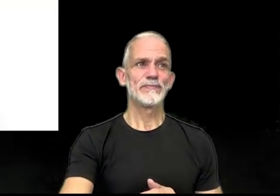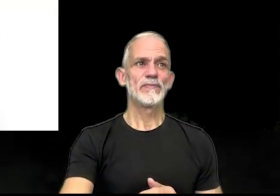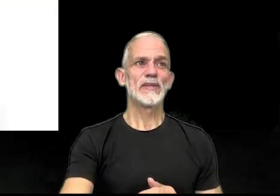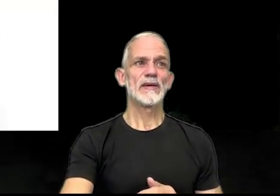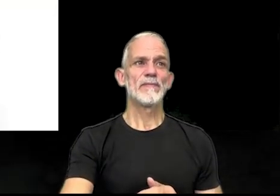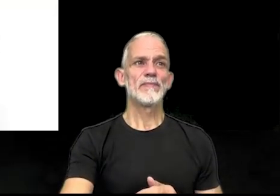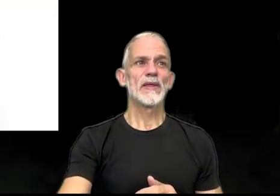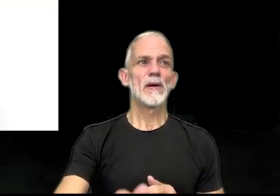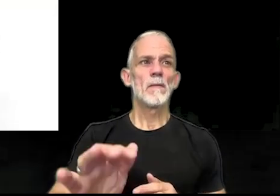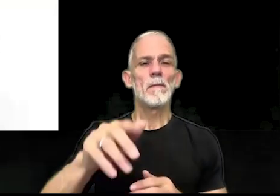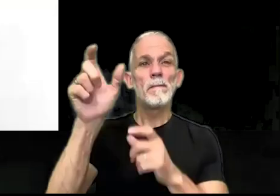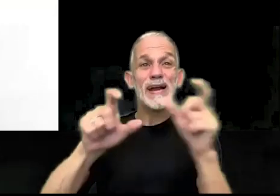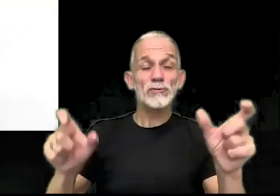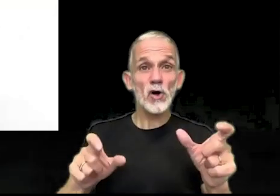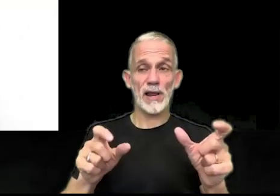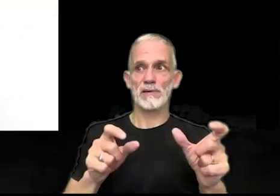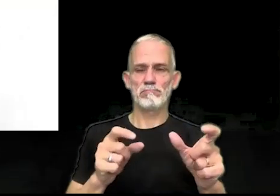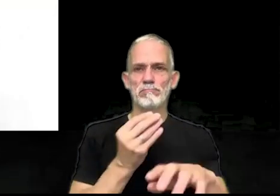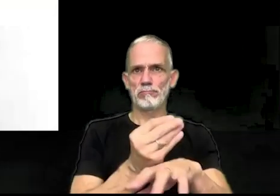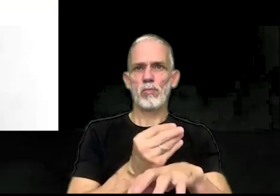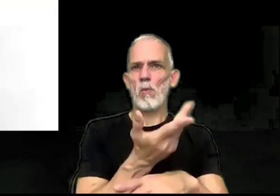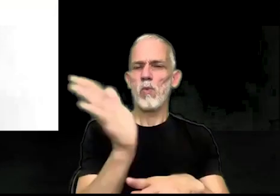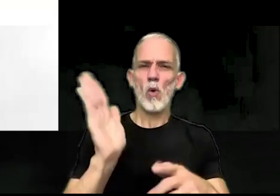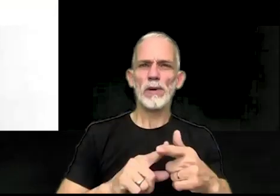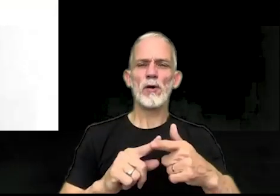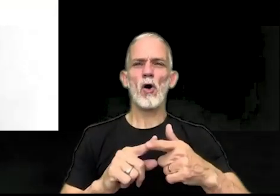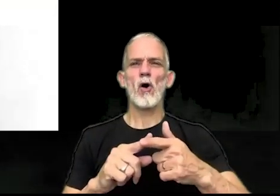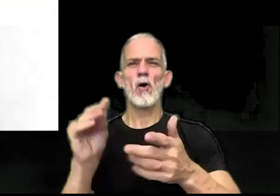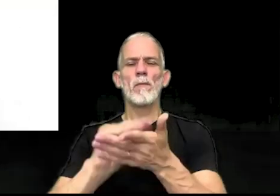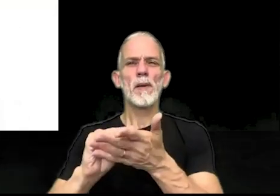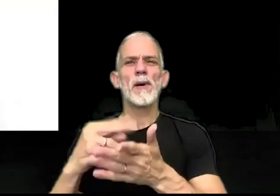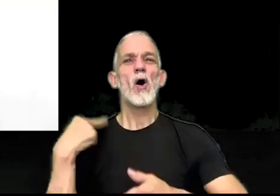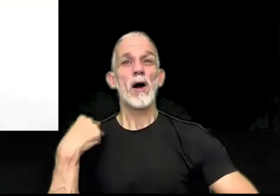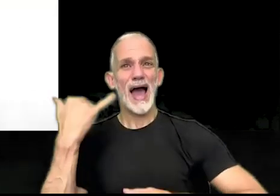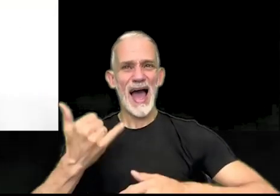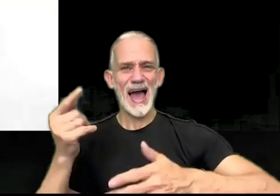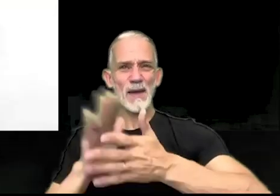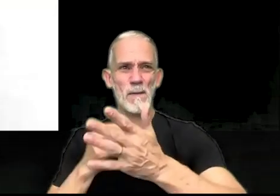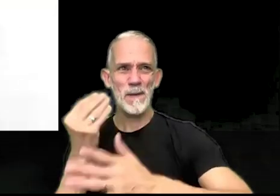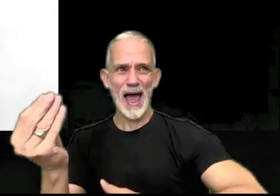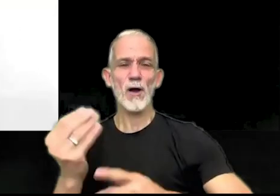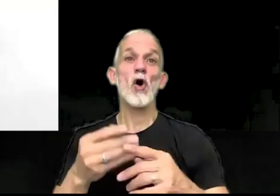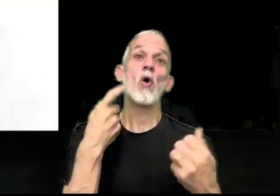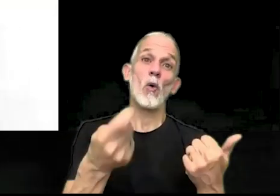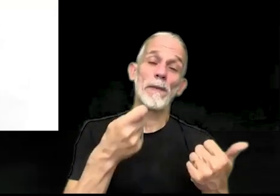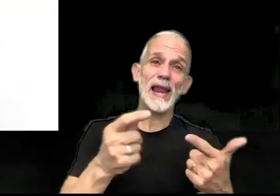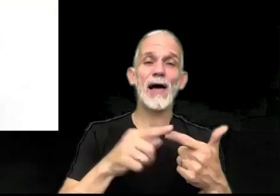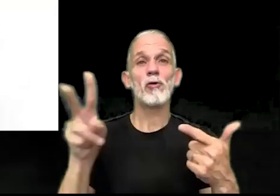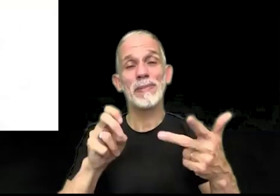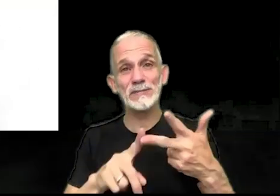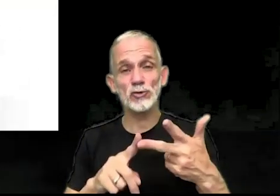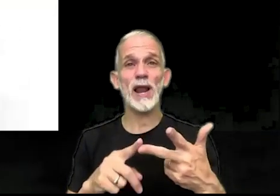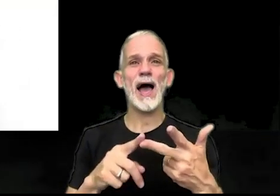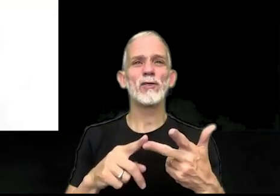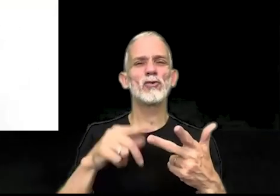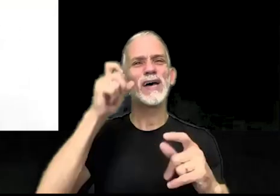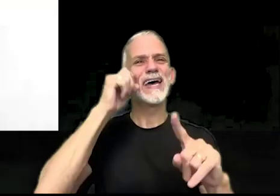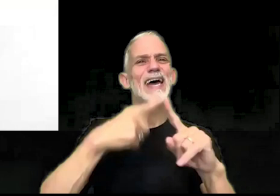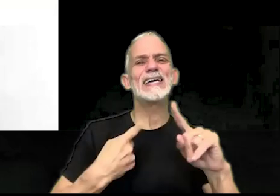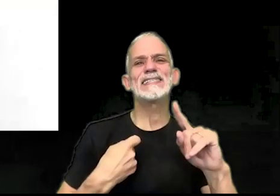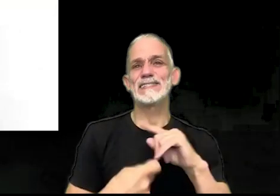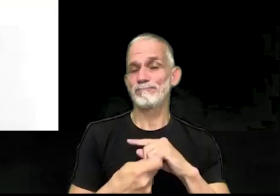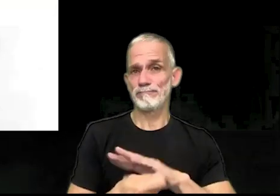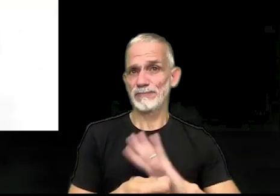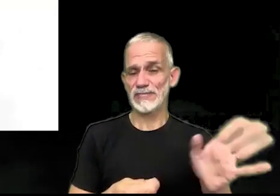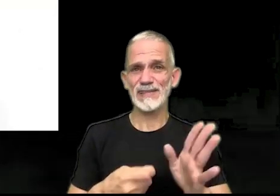desarrollen cargos públicos, empleados en relación de dependencia, jubilados, pensionados, retirados y aquellos que